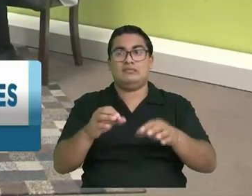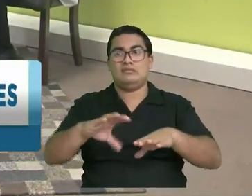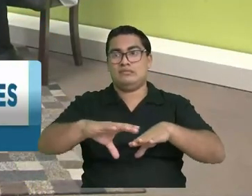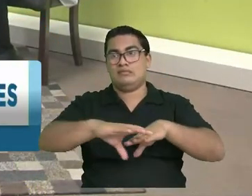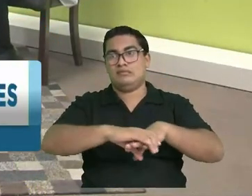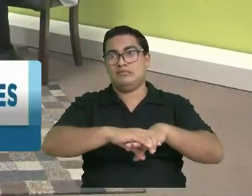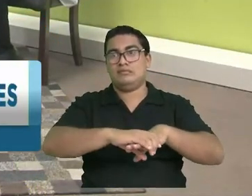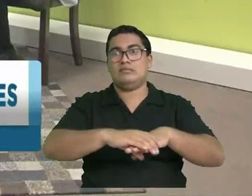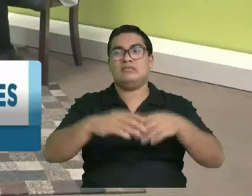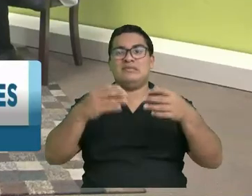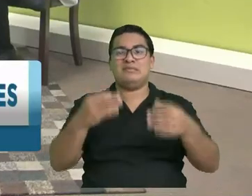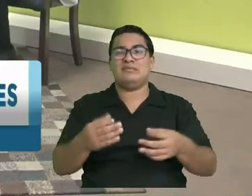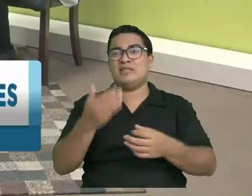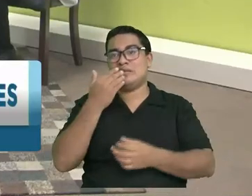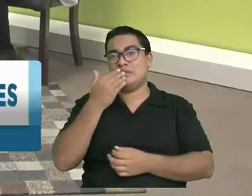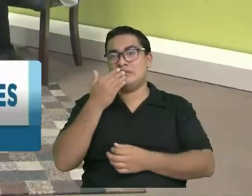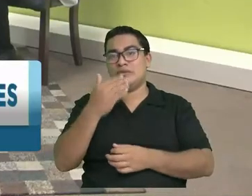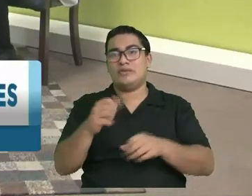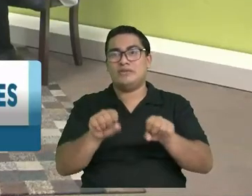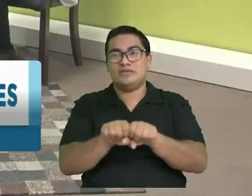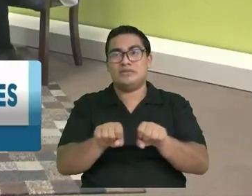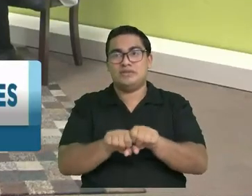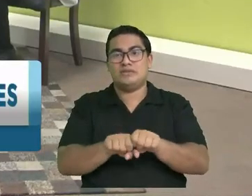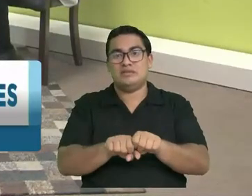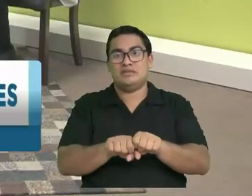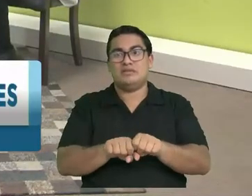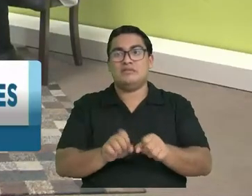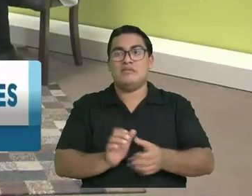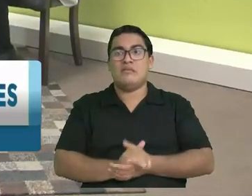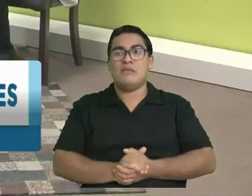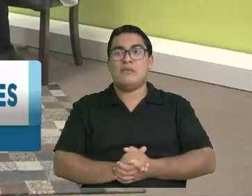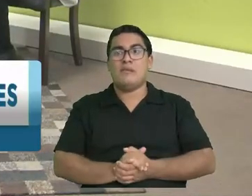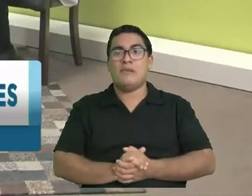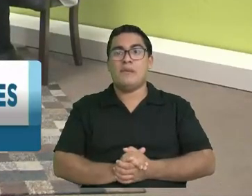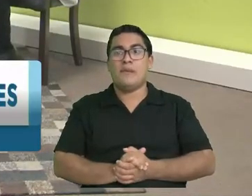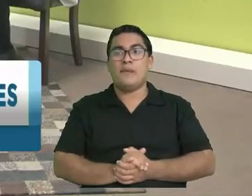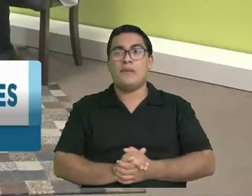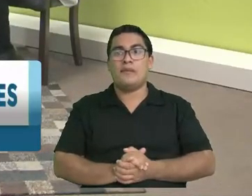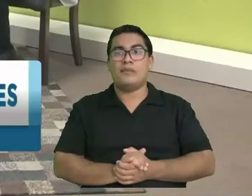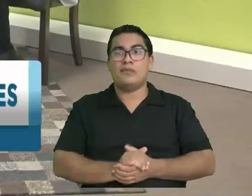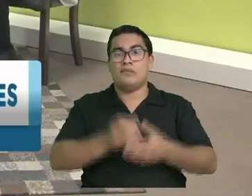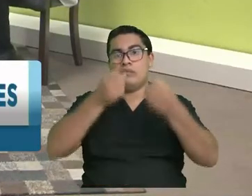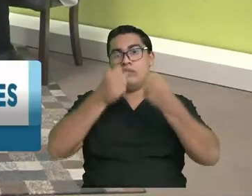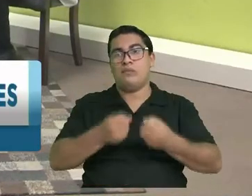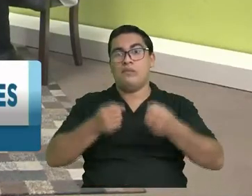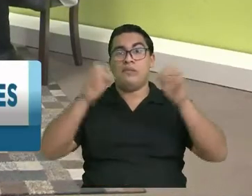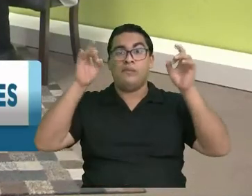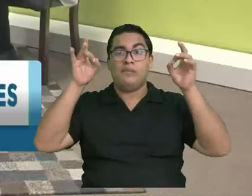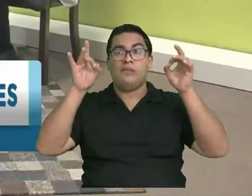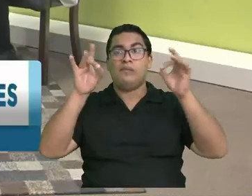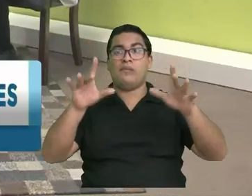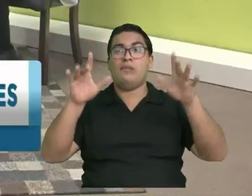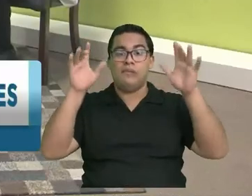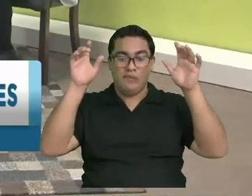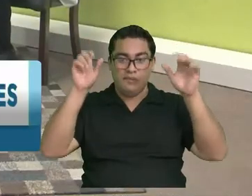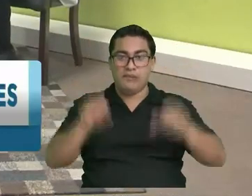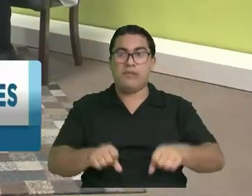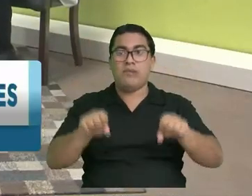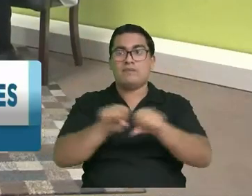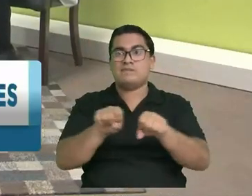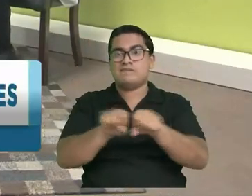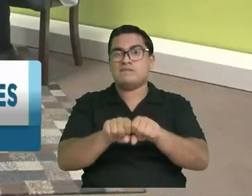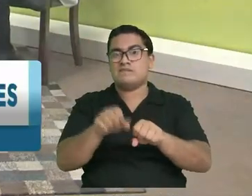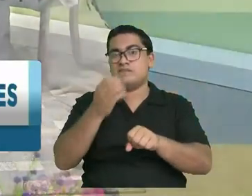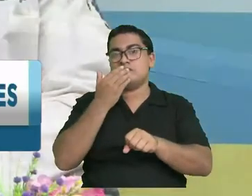pie. El zapato adecuado, las características, nosotros los varones tenemos la fortuna de poder seleccionar el zapato